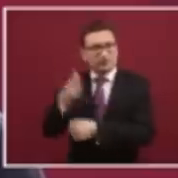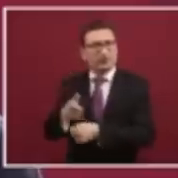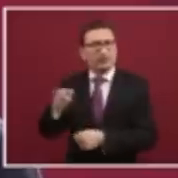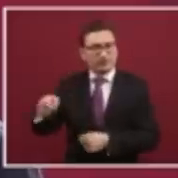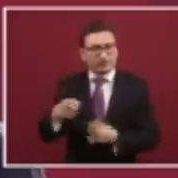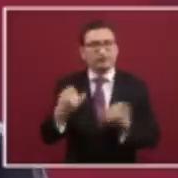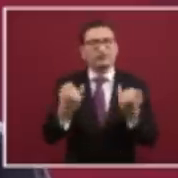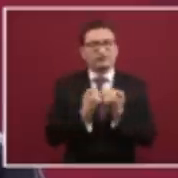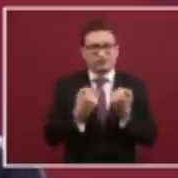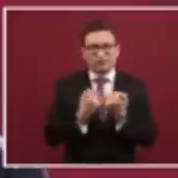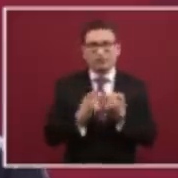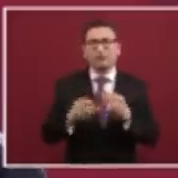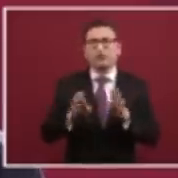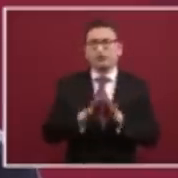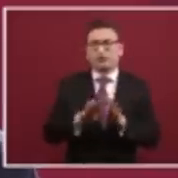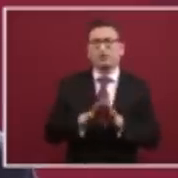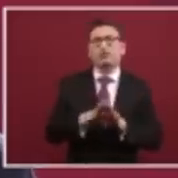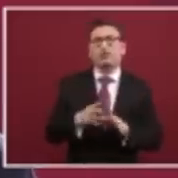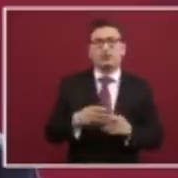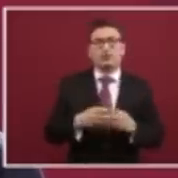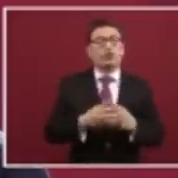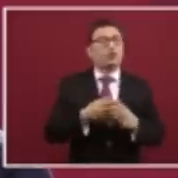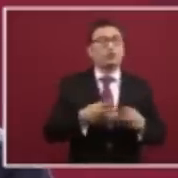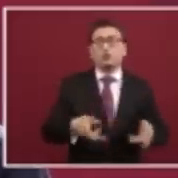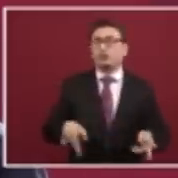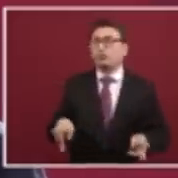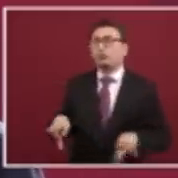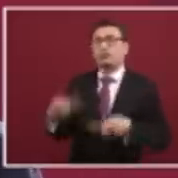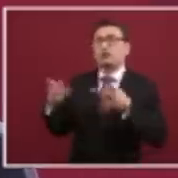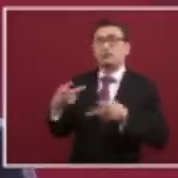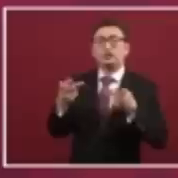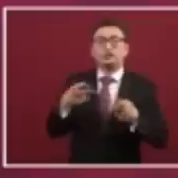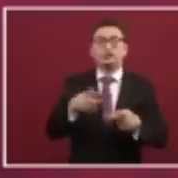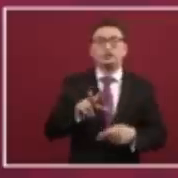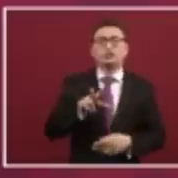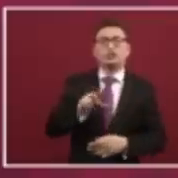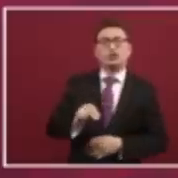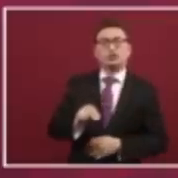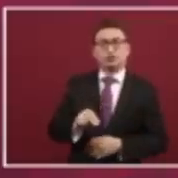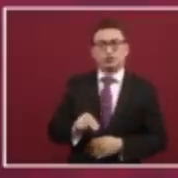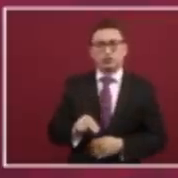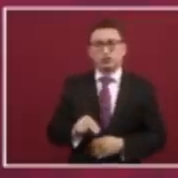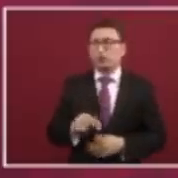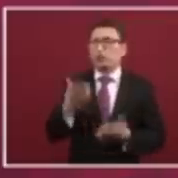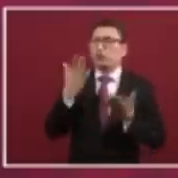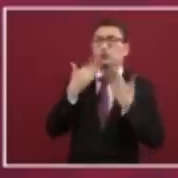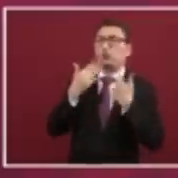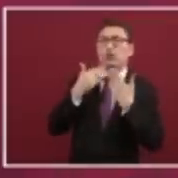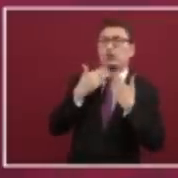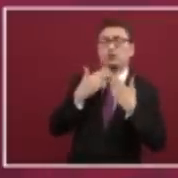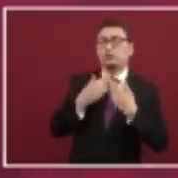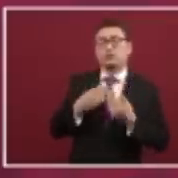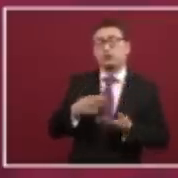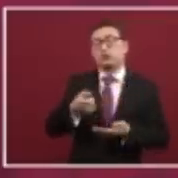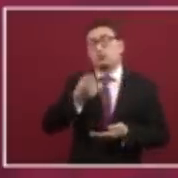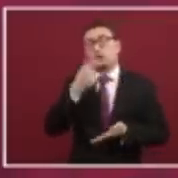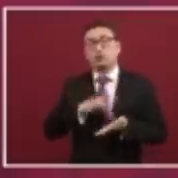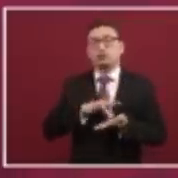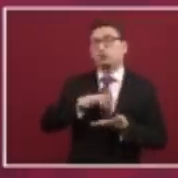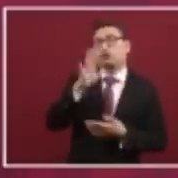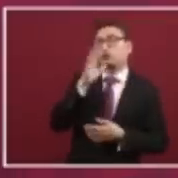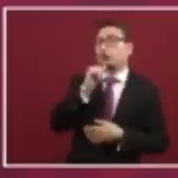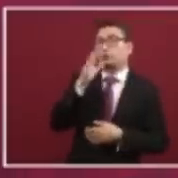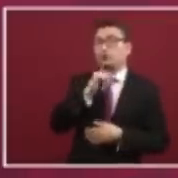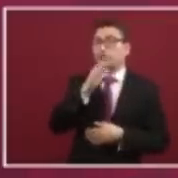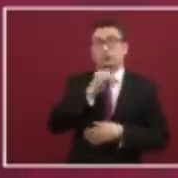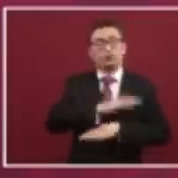es el reducir por completo la oferta, que ya explica el presidente, y decir no hay, por el momento no tengo, no puedo cubrir, y se